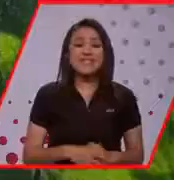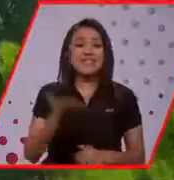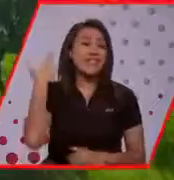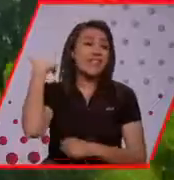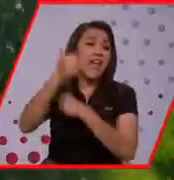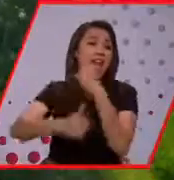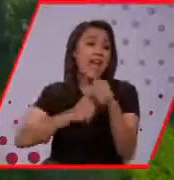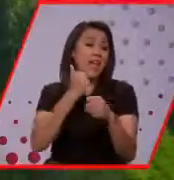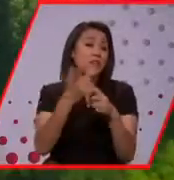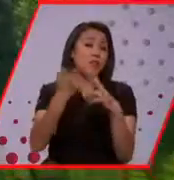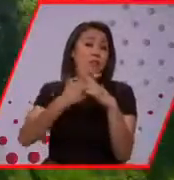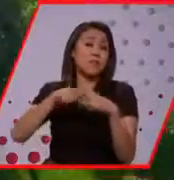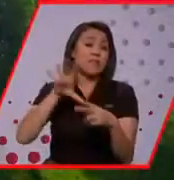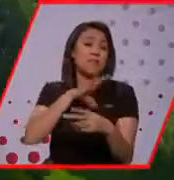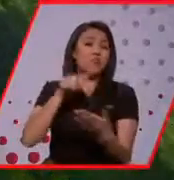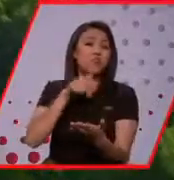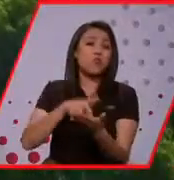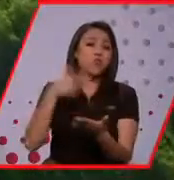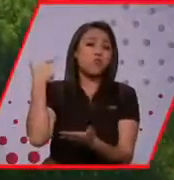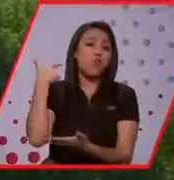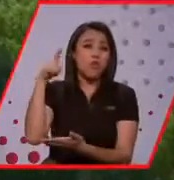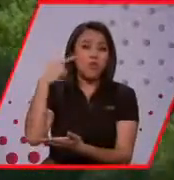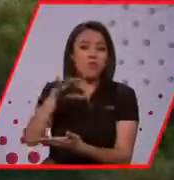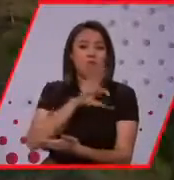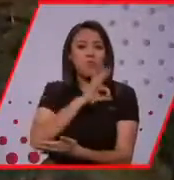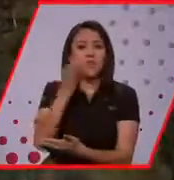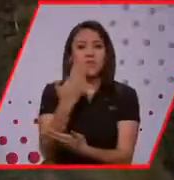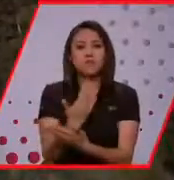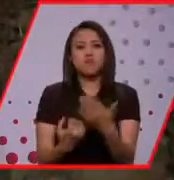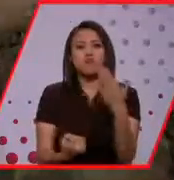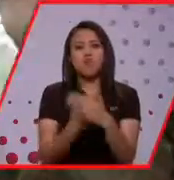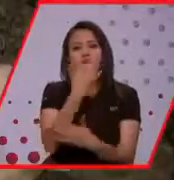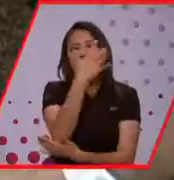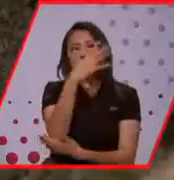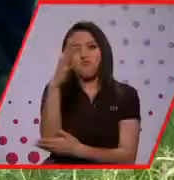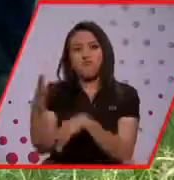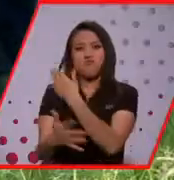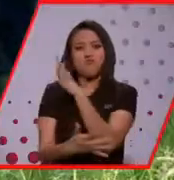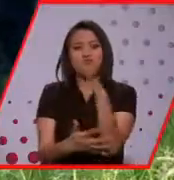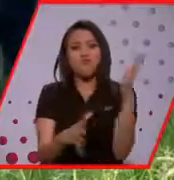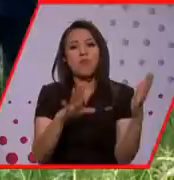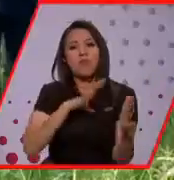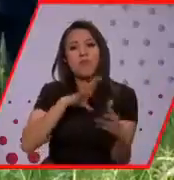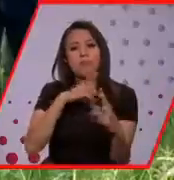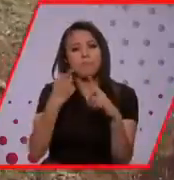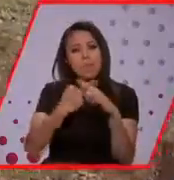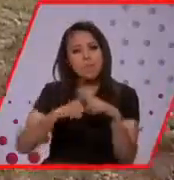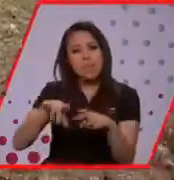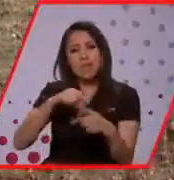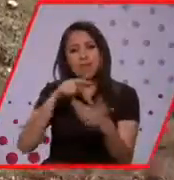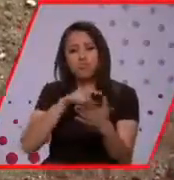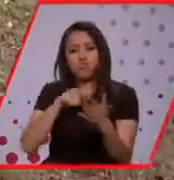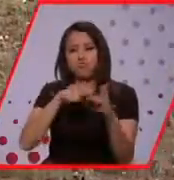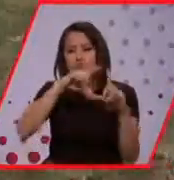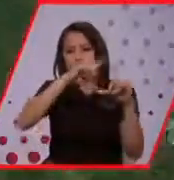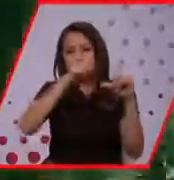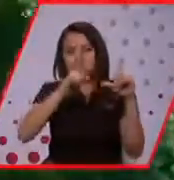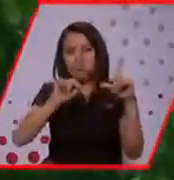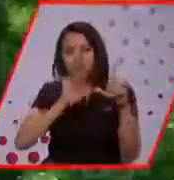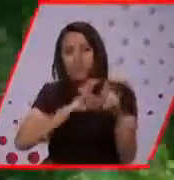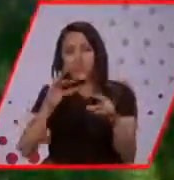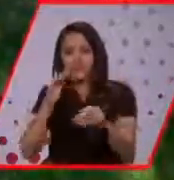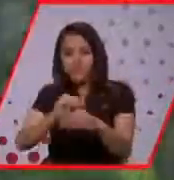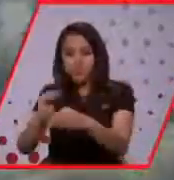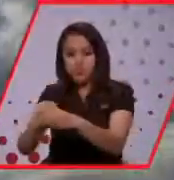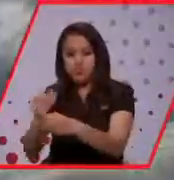Hace años comenzamos en Guadalajara con un sueño llamado Nuevo Bosque. Y a lo largo y ancho del país, hemos dejado pulmones de